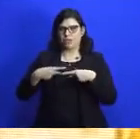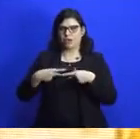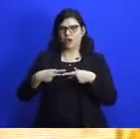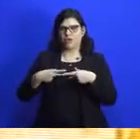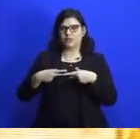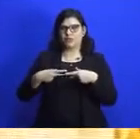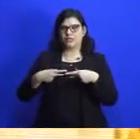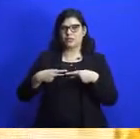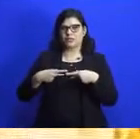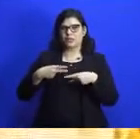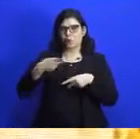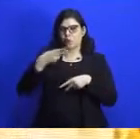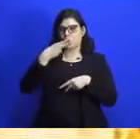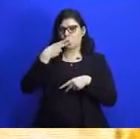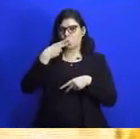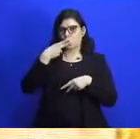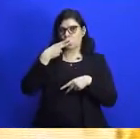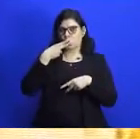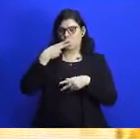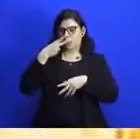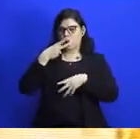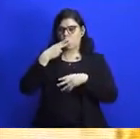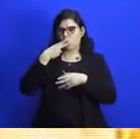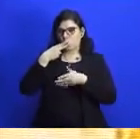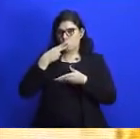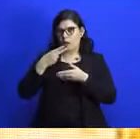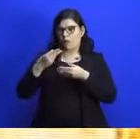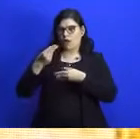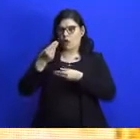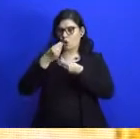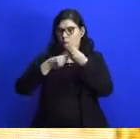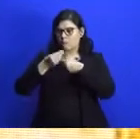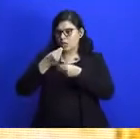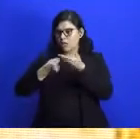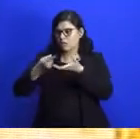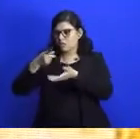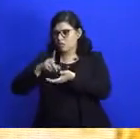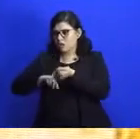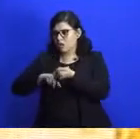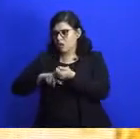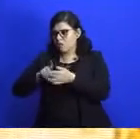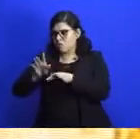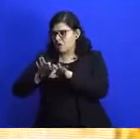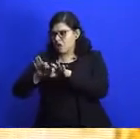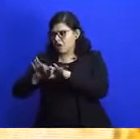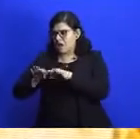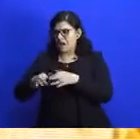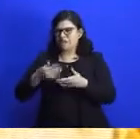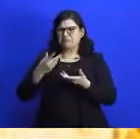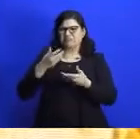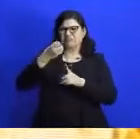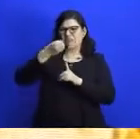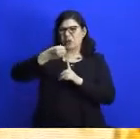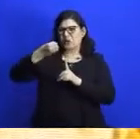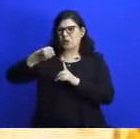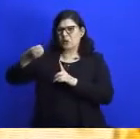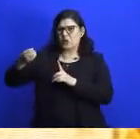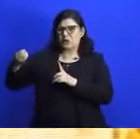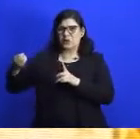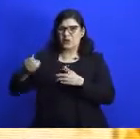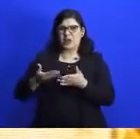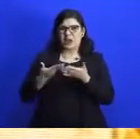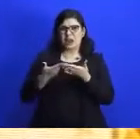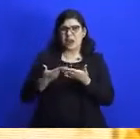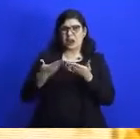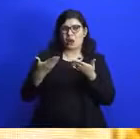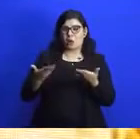fumaban y comían en los lugares de trabajo. Entonces, era un desorden total. Hoy en día